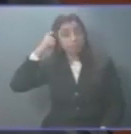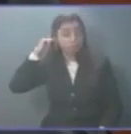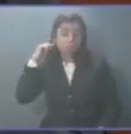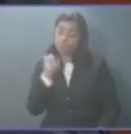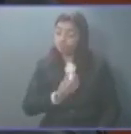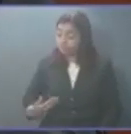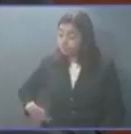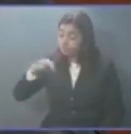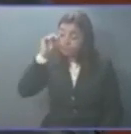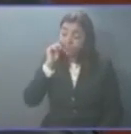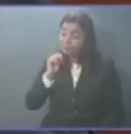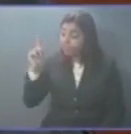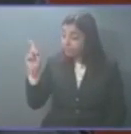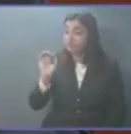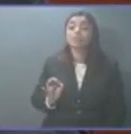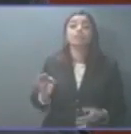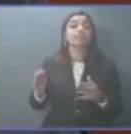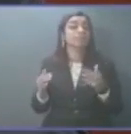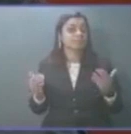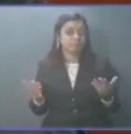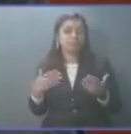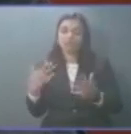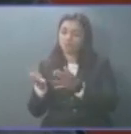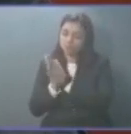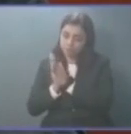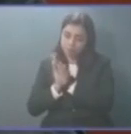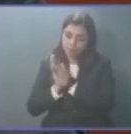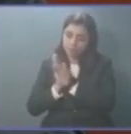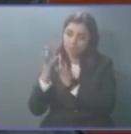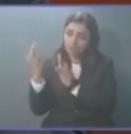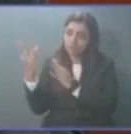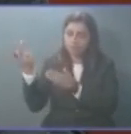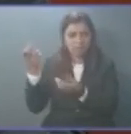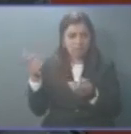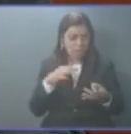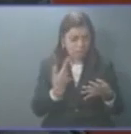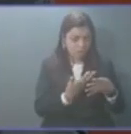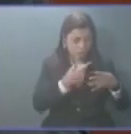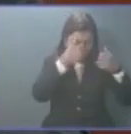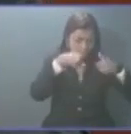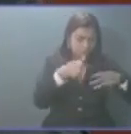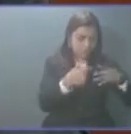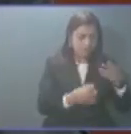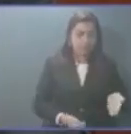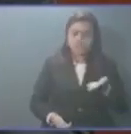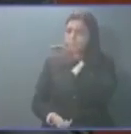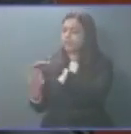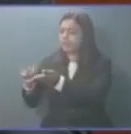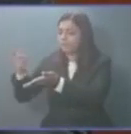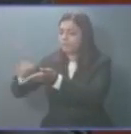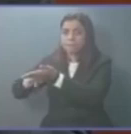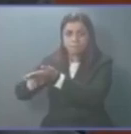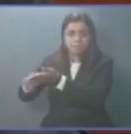presidente. A partir de lo anterior, yo le pediría que estampe su firma en el documento, lo envíe a publicar al Diario